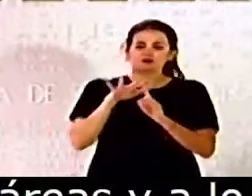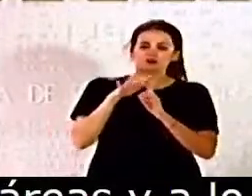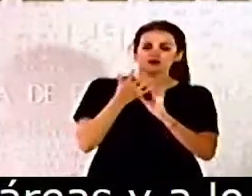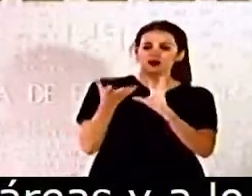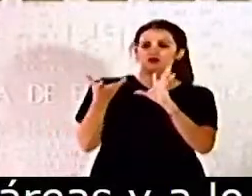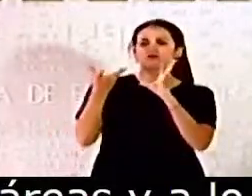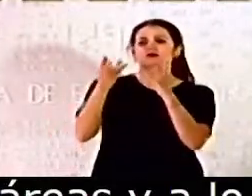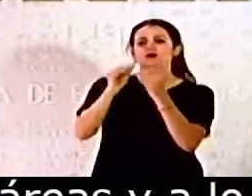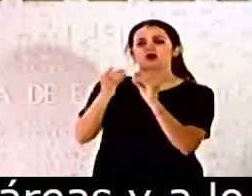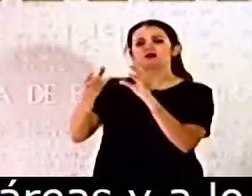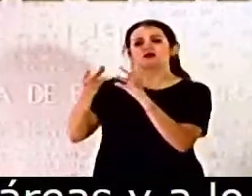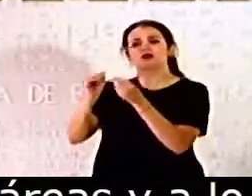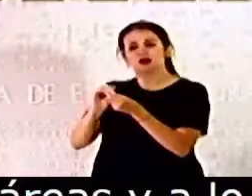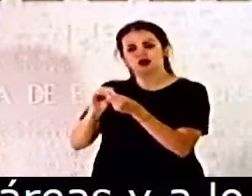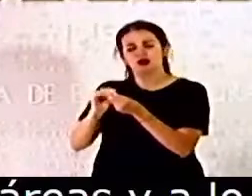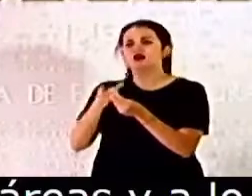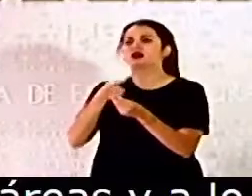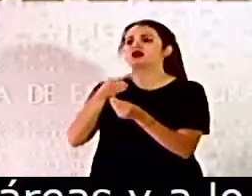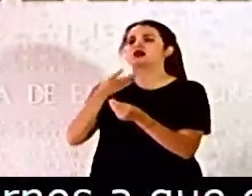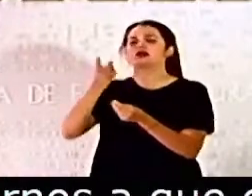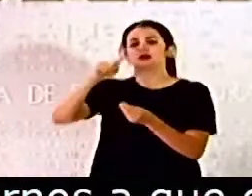se entere también